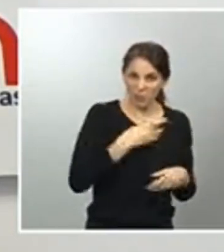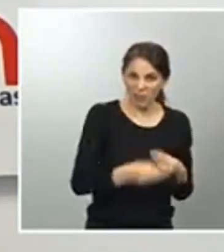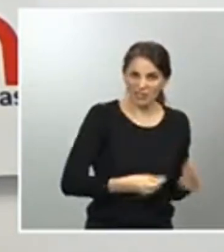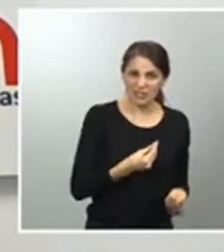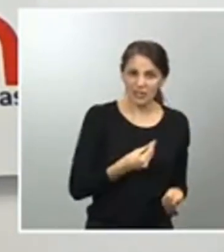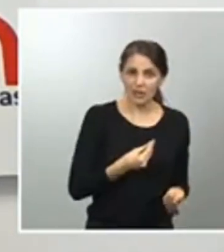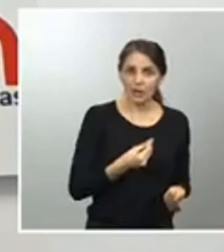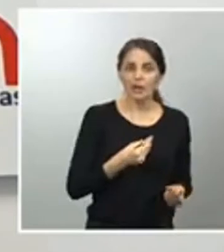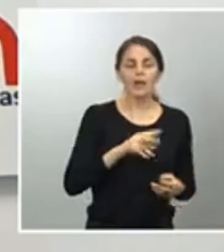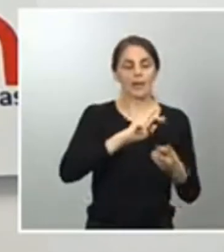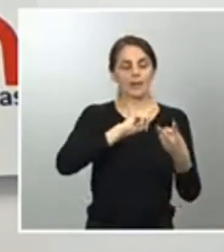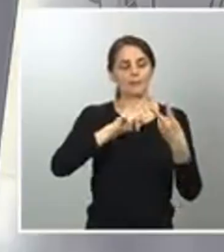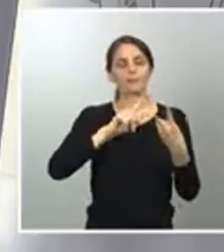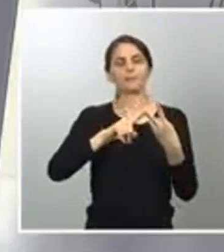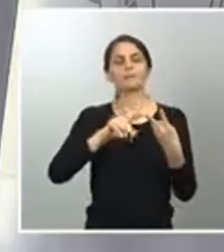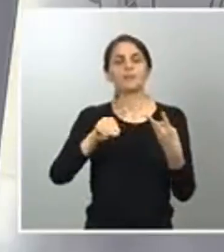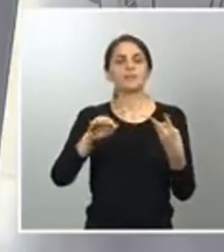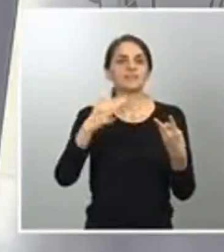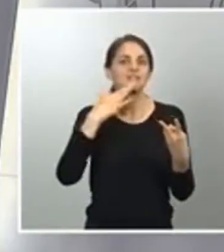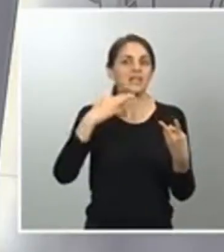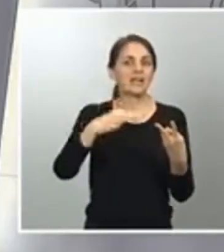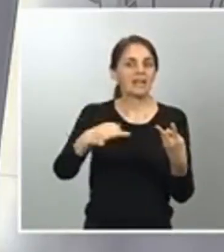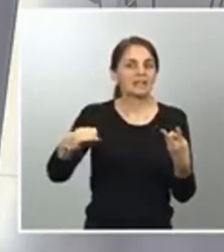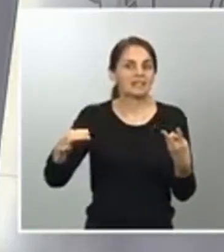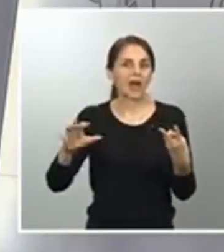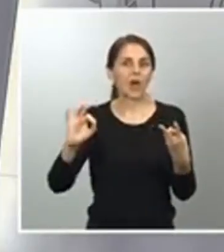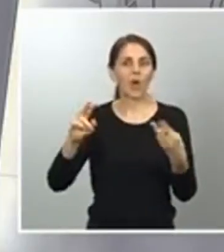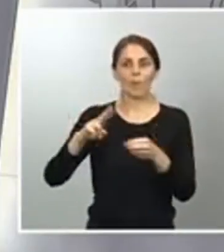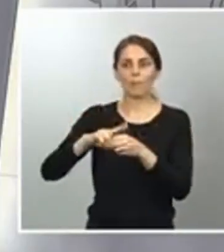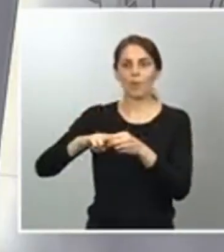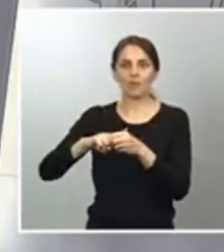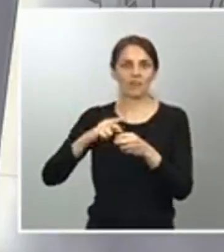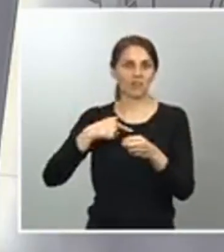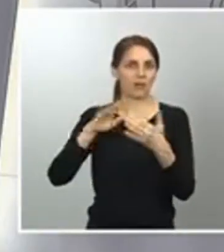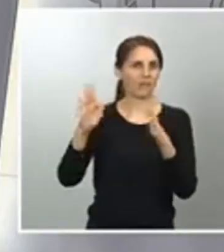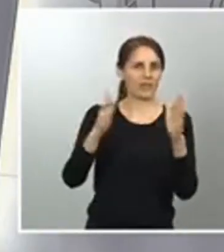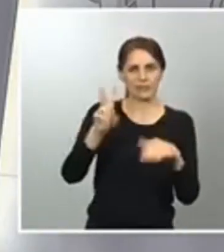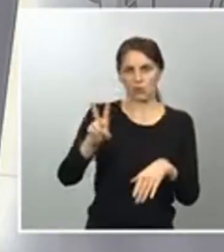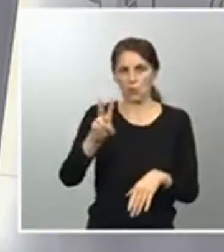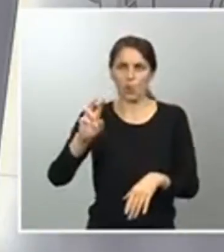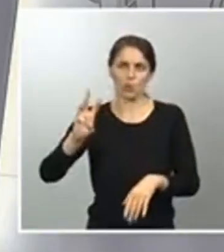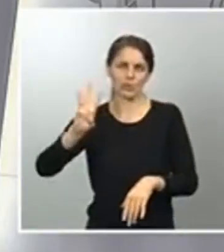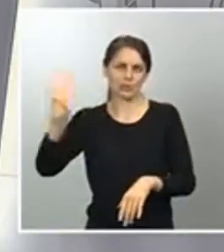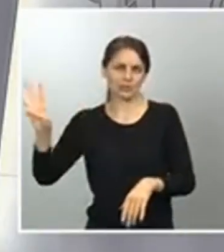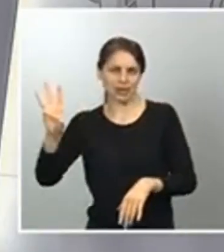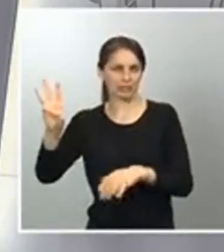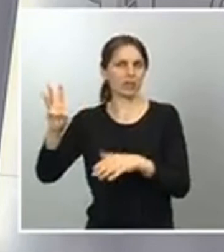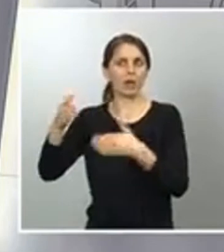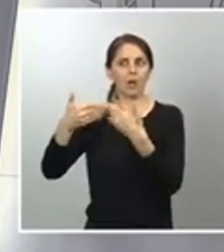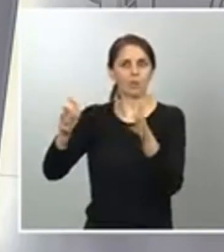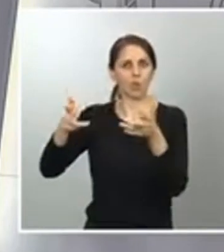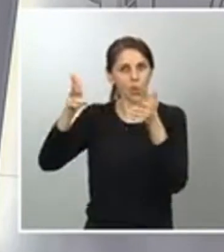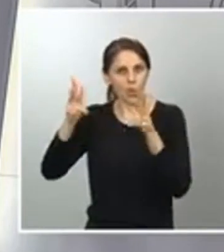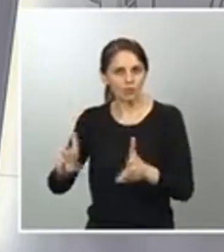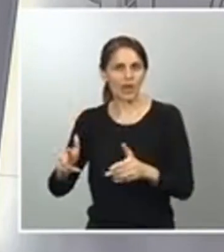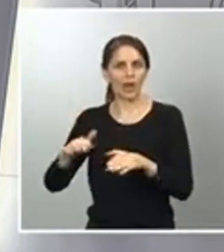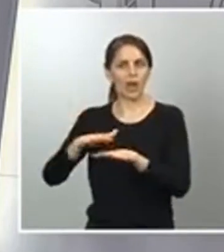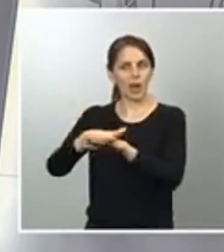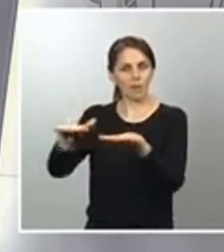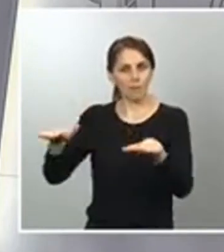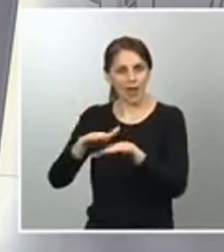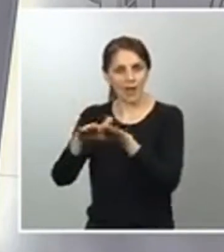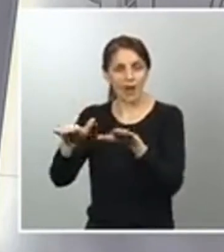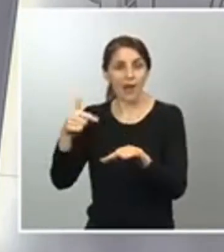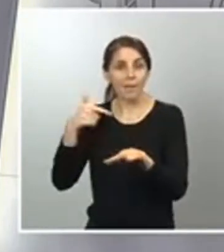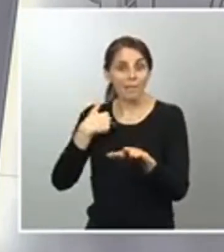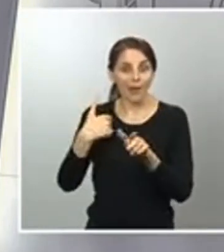provincia tiene ya una fase adelantada, la 2 o la 3, que pueden abrir hoteles y playas, pero las limítrofes